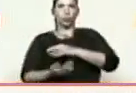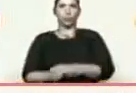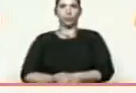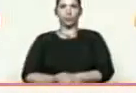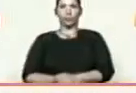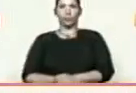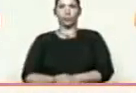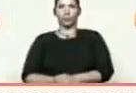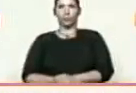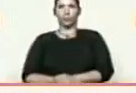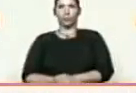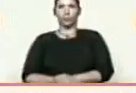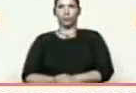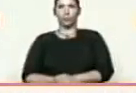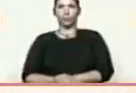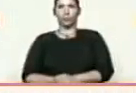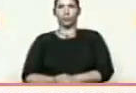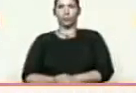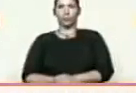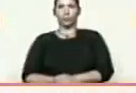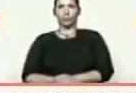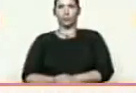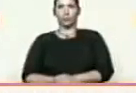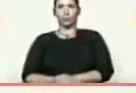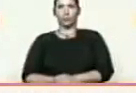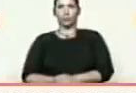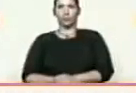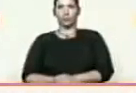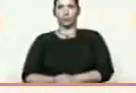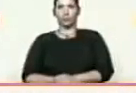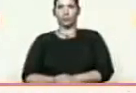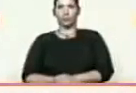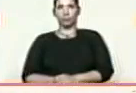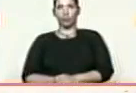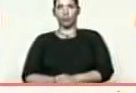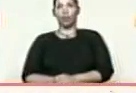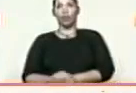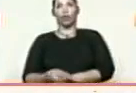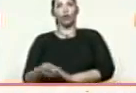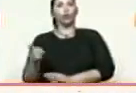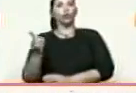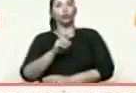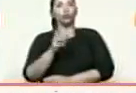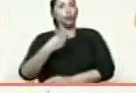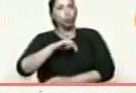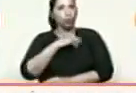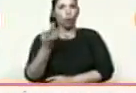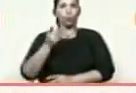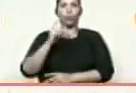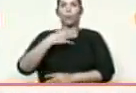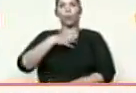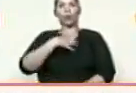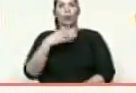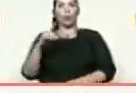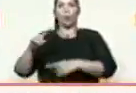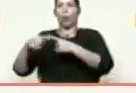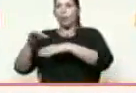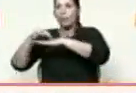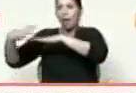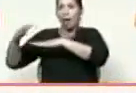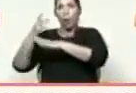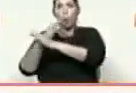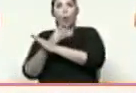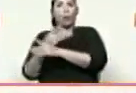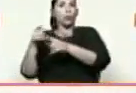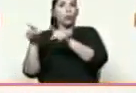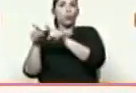el Estado, tenemos que barajarle el juego. No le podemos dejar igualito el juego después de una agresión, porque lo van a encontrar